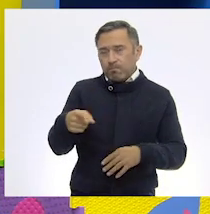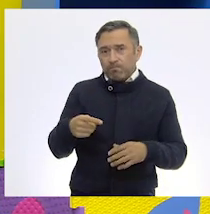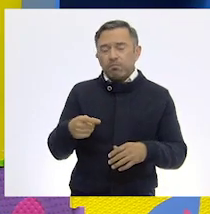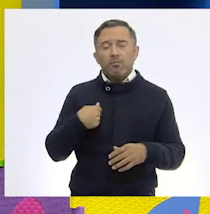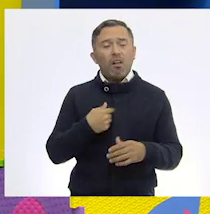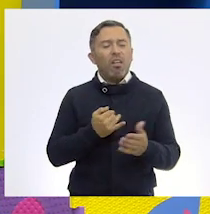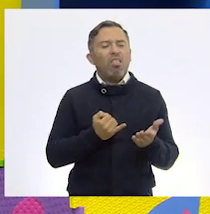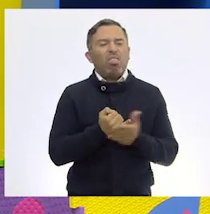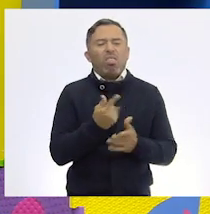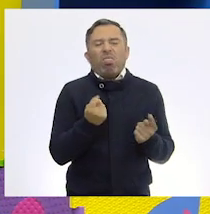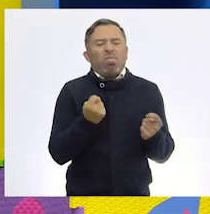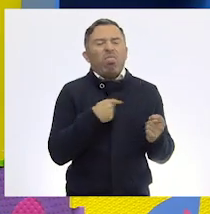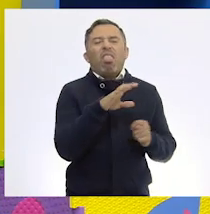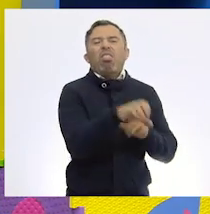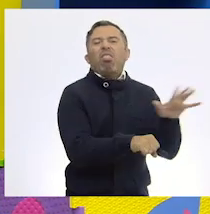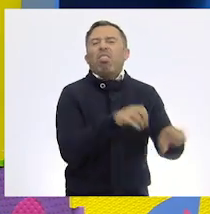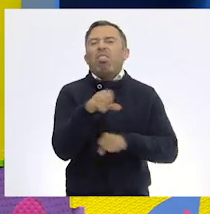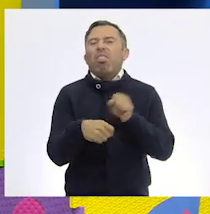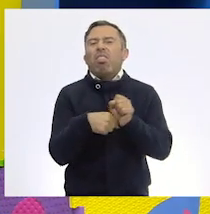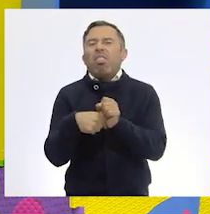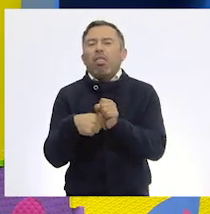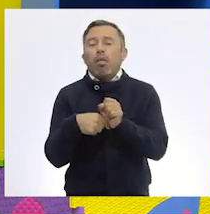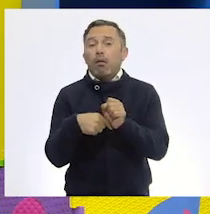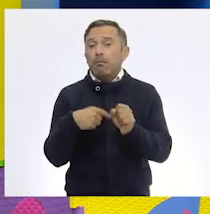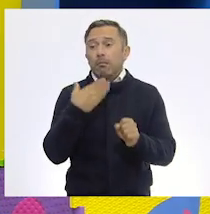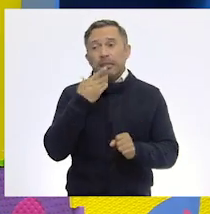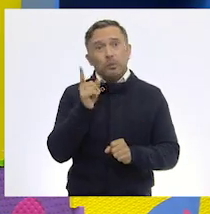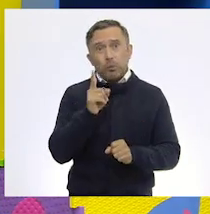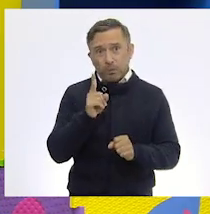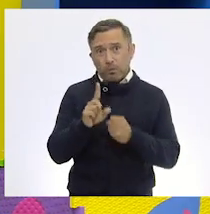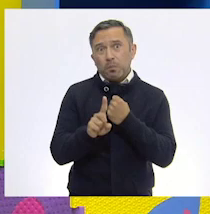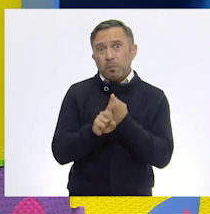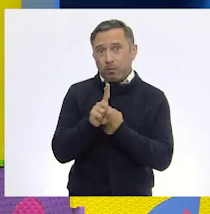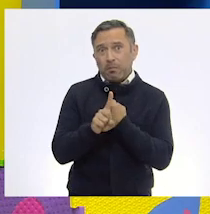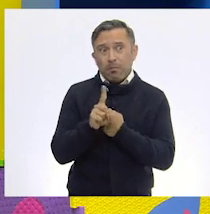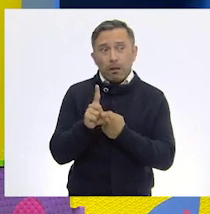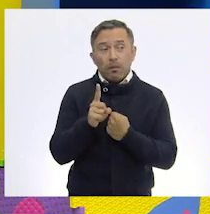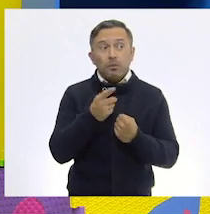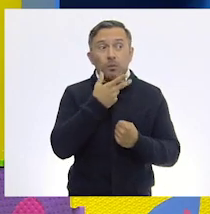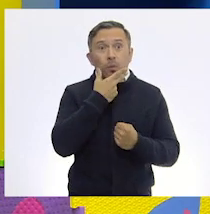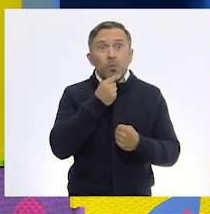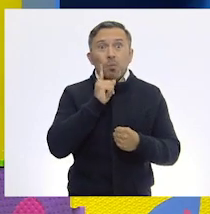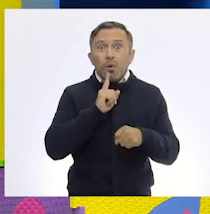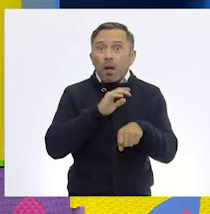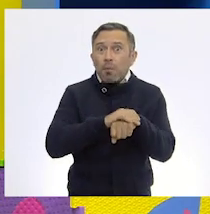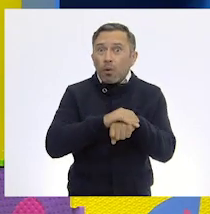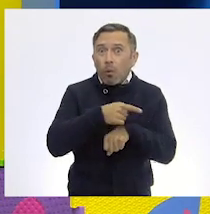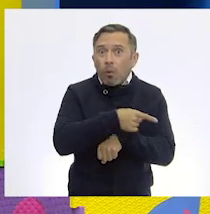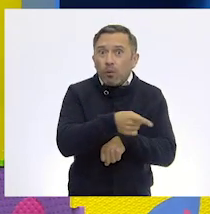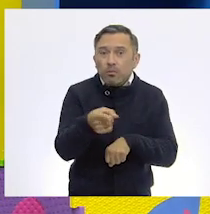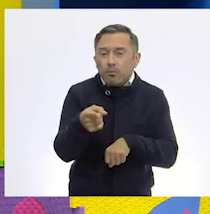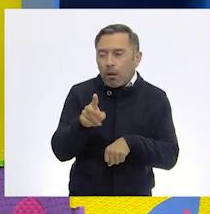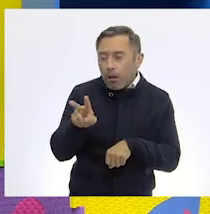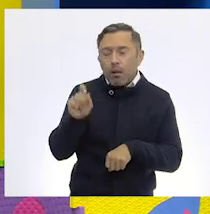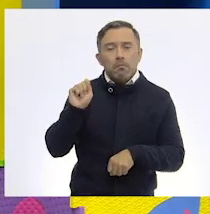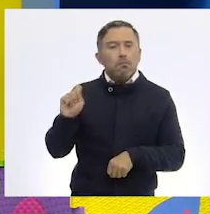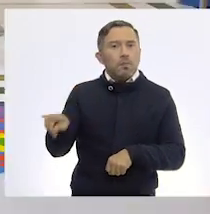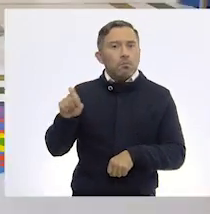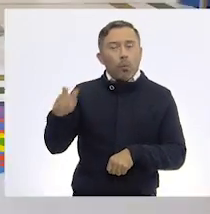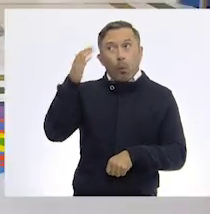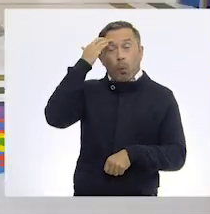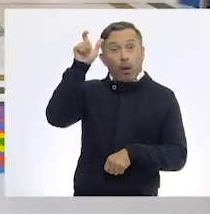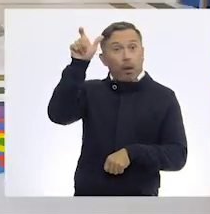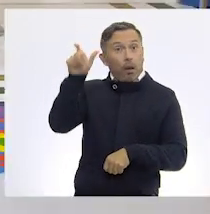se está metiendo en un problema porque muchos de sus compañeras y compañeros ya lo conocen y están molestos con él.